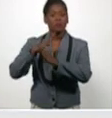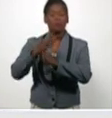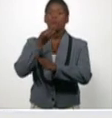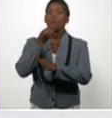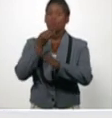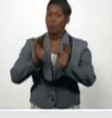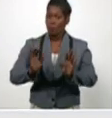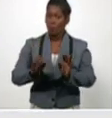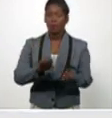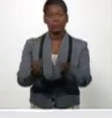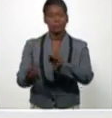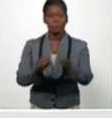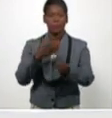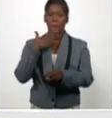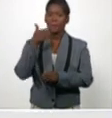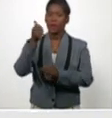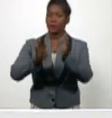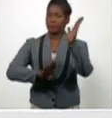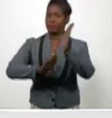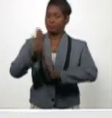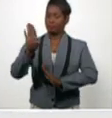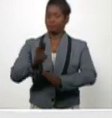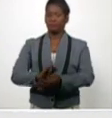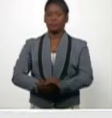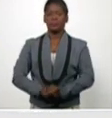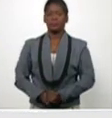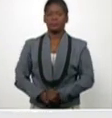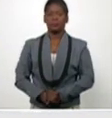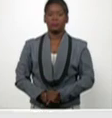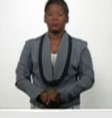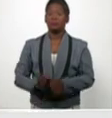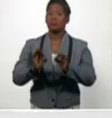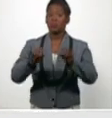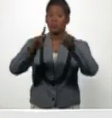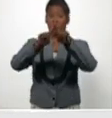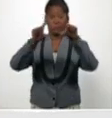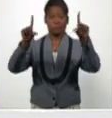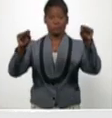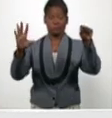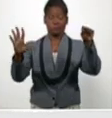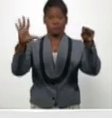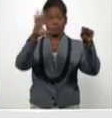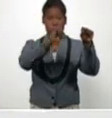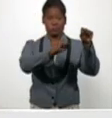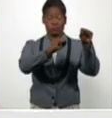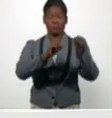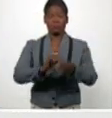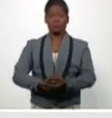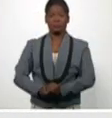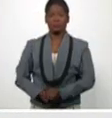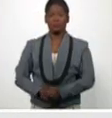su solución. De esta forma, Cuba, con